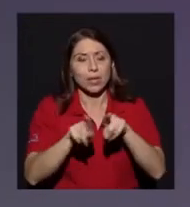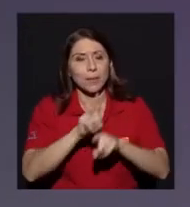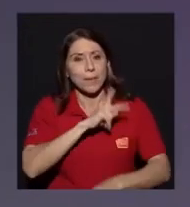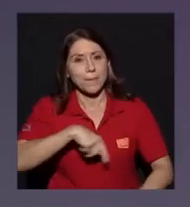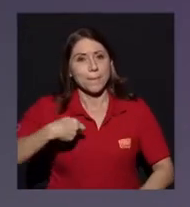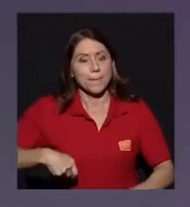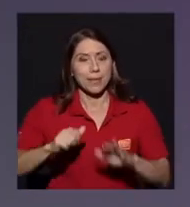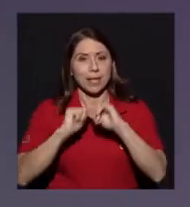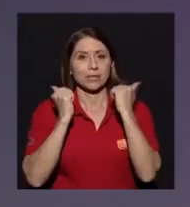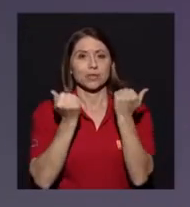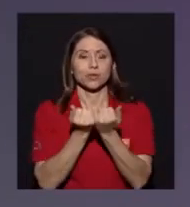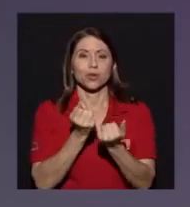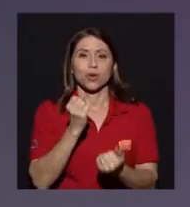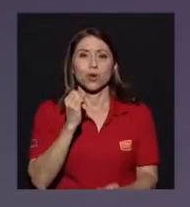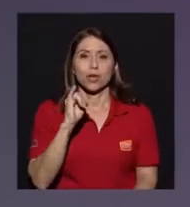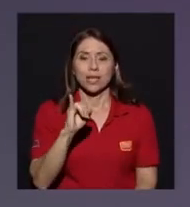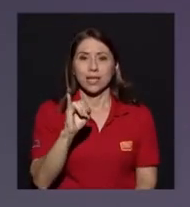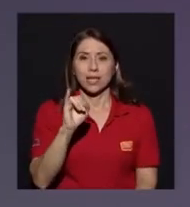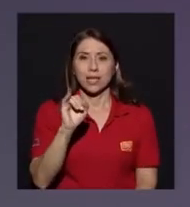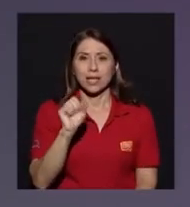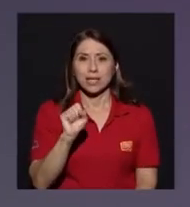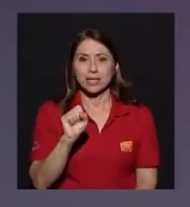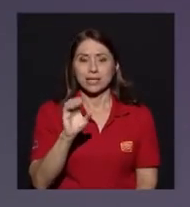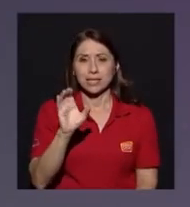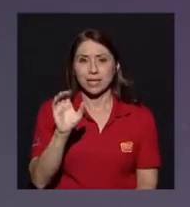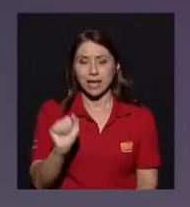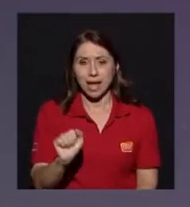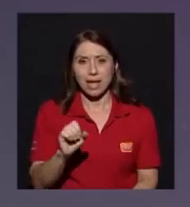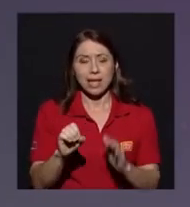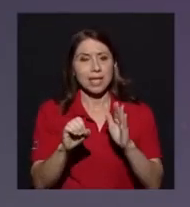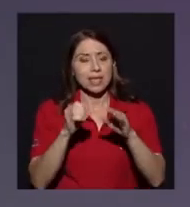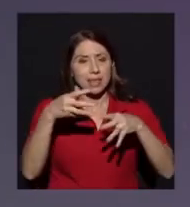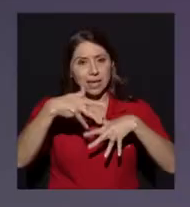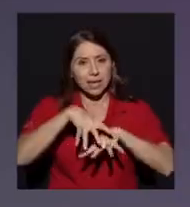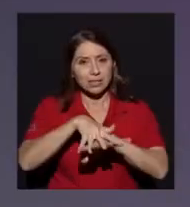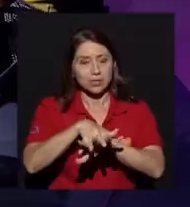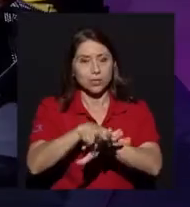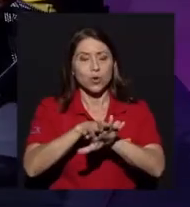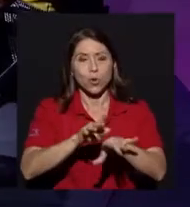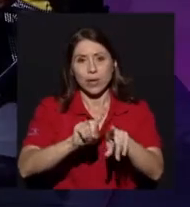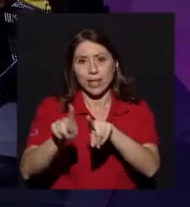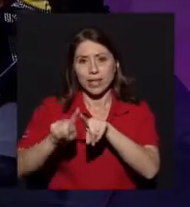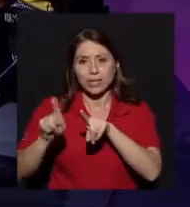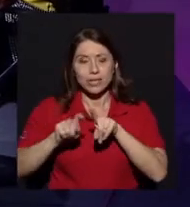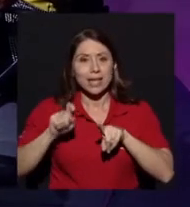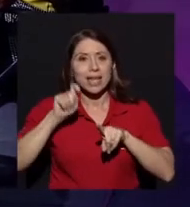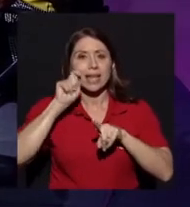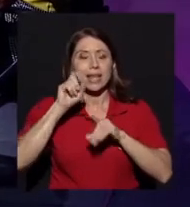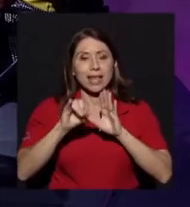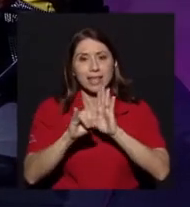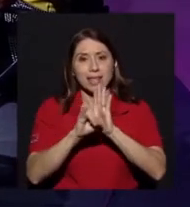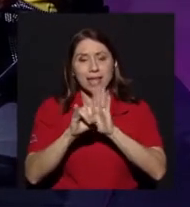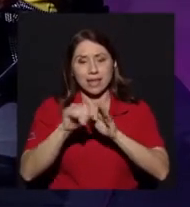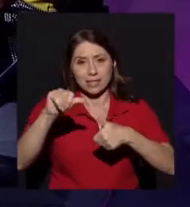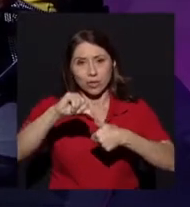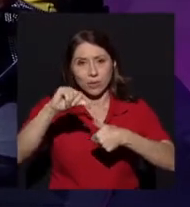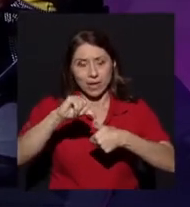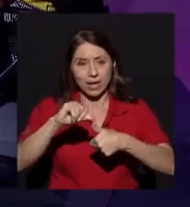y esta integración sensor genérica identitaria centroamericana muchas gracias